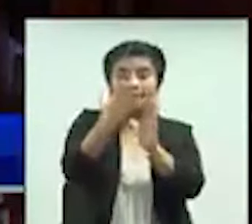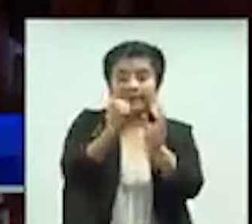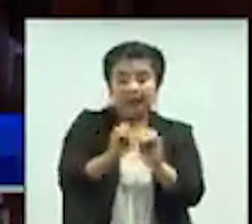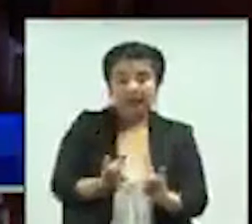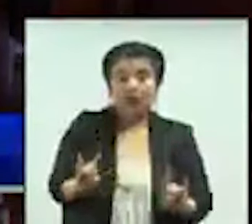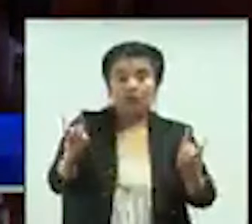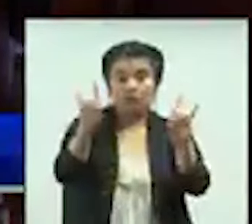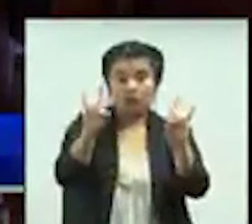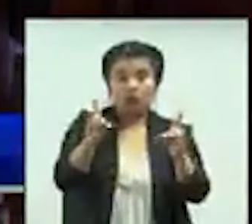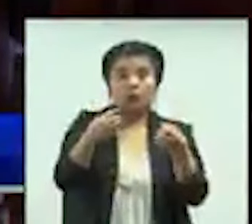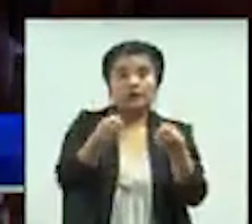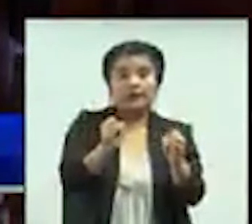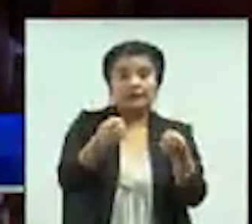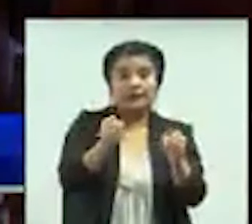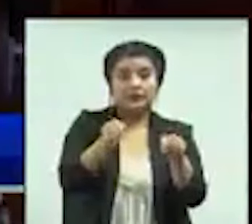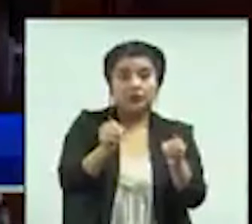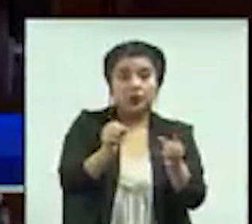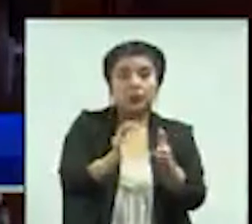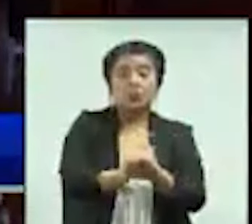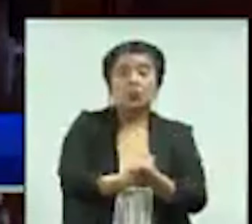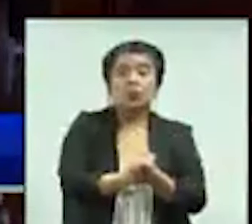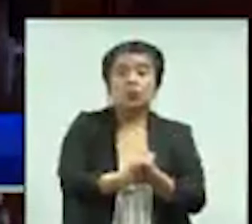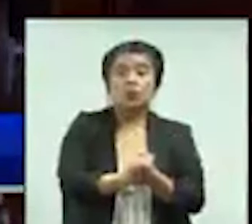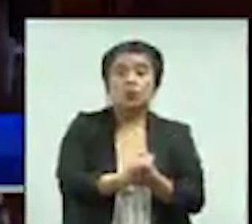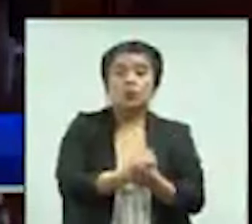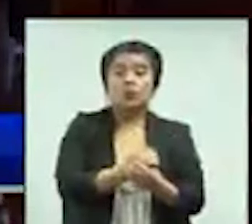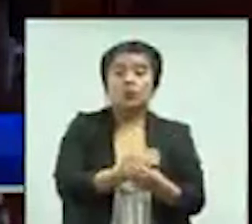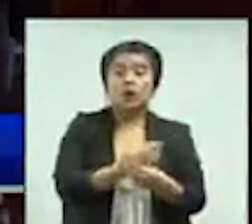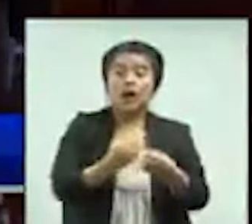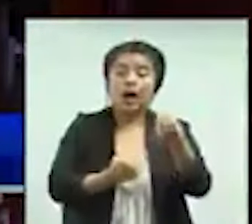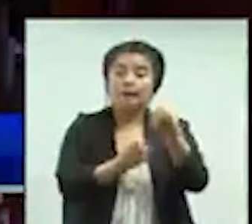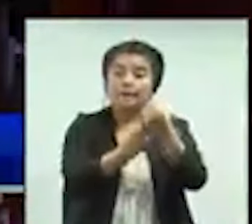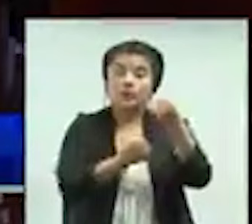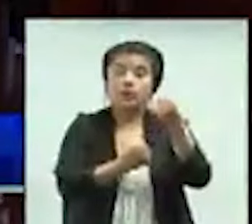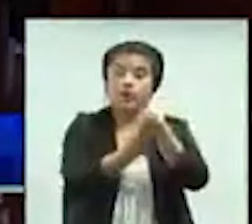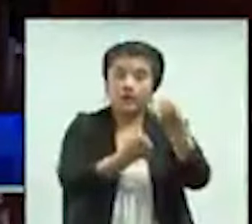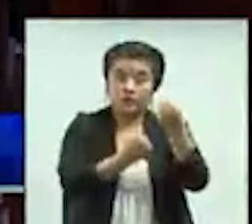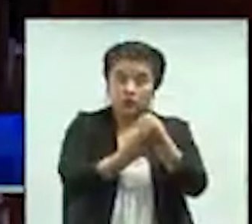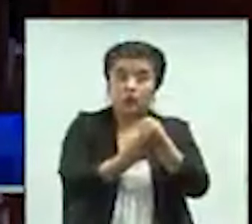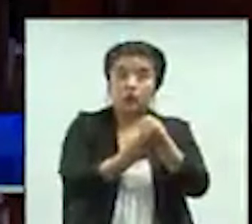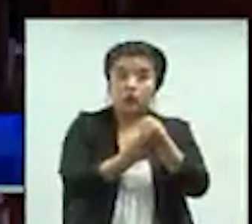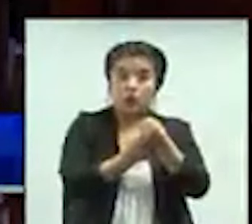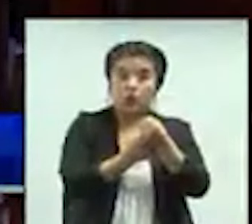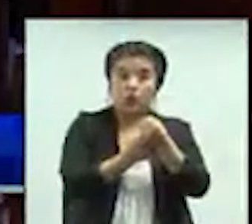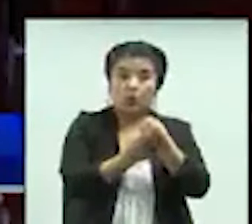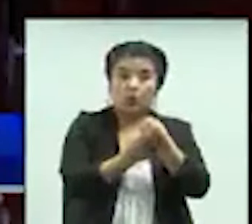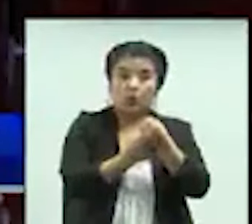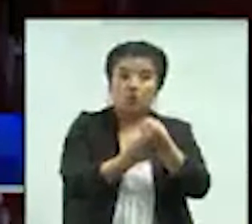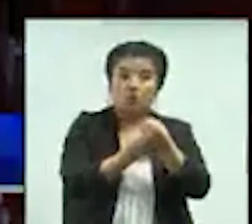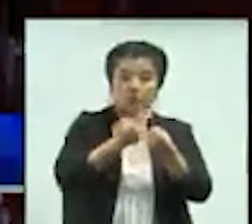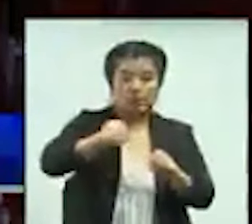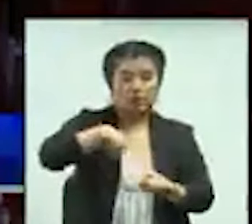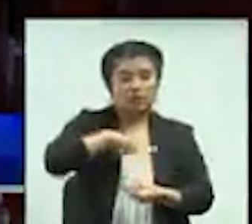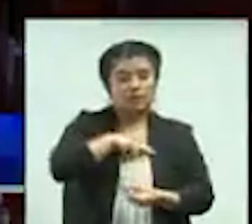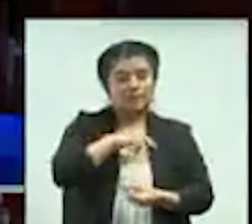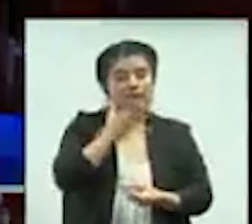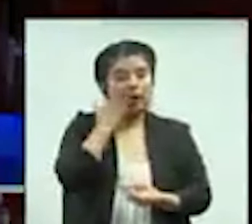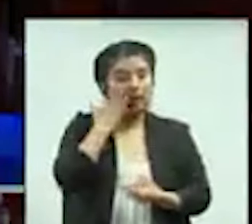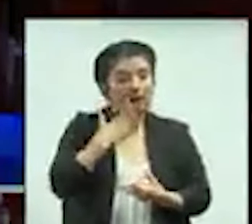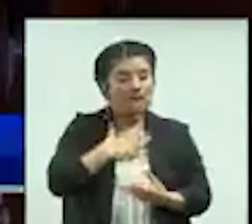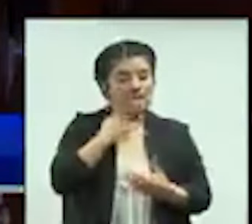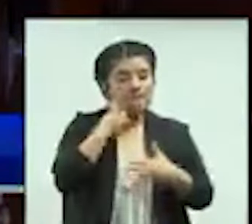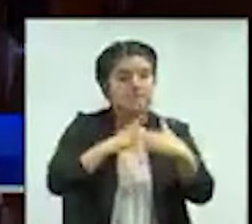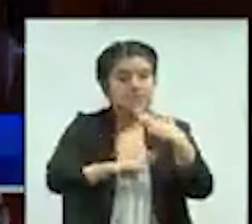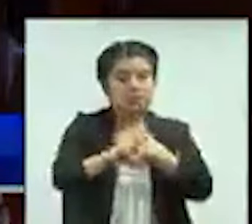Unidas realizó a favor de, desde nuestro punto de vista,